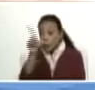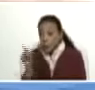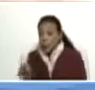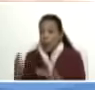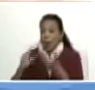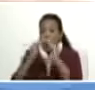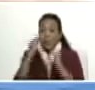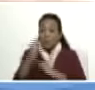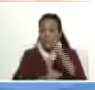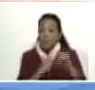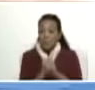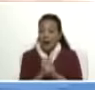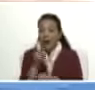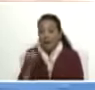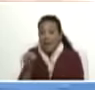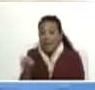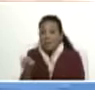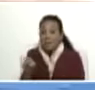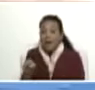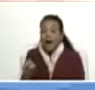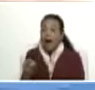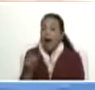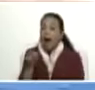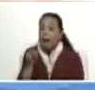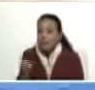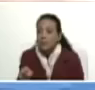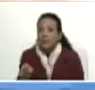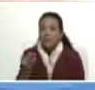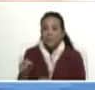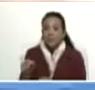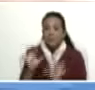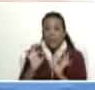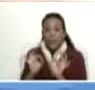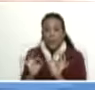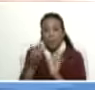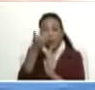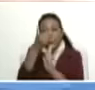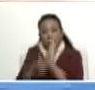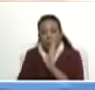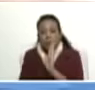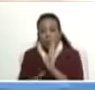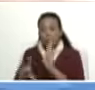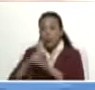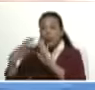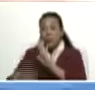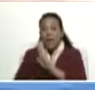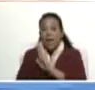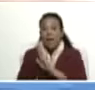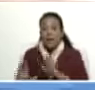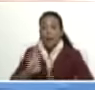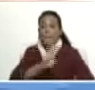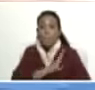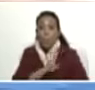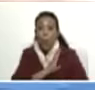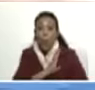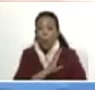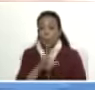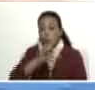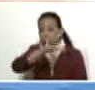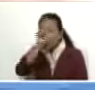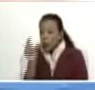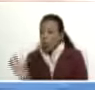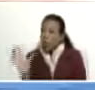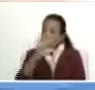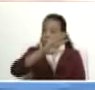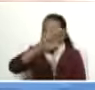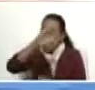comunidad internacional que se reserva expresamente sus derechos de soberanía territorial sobre